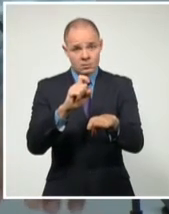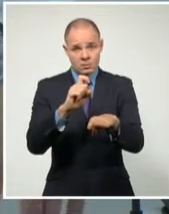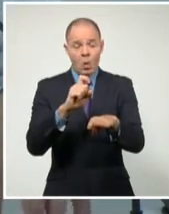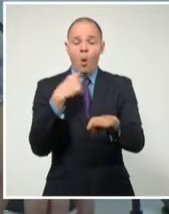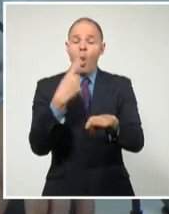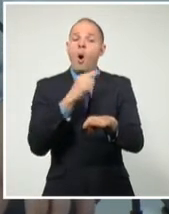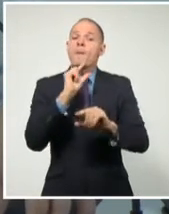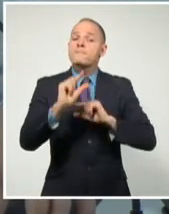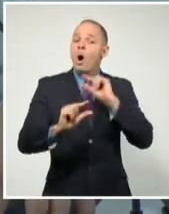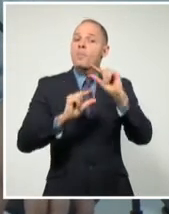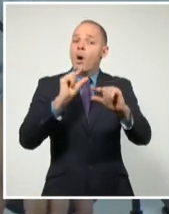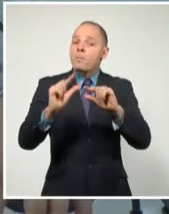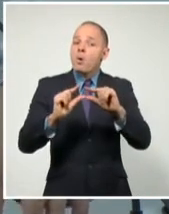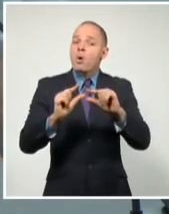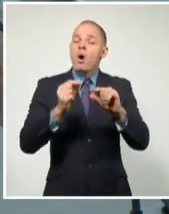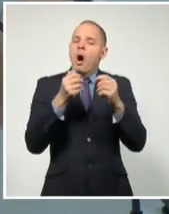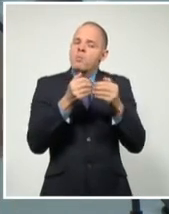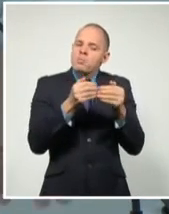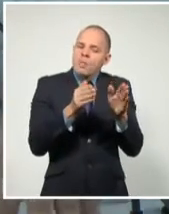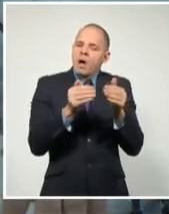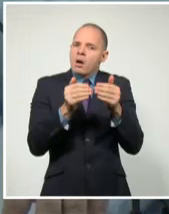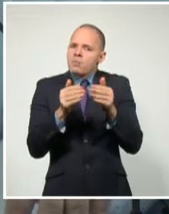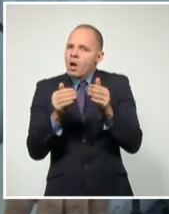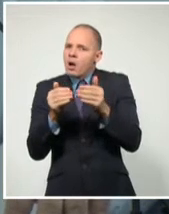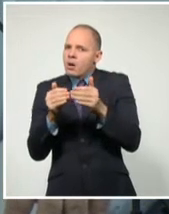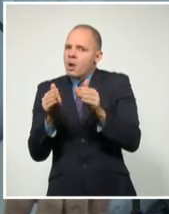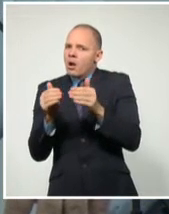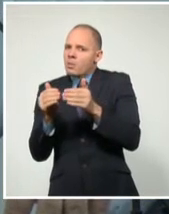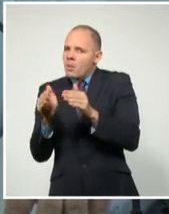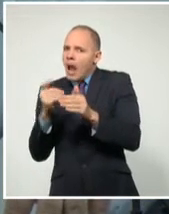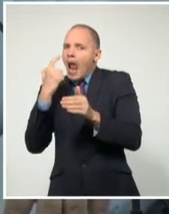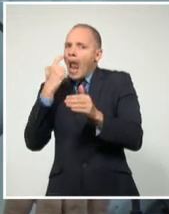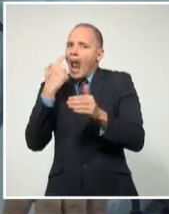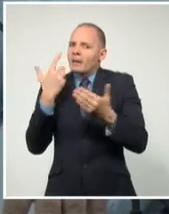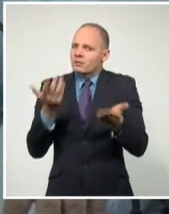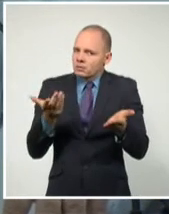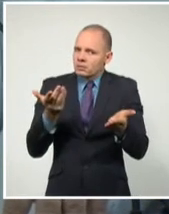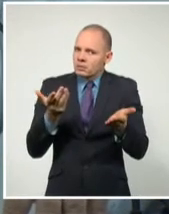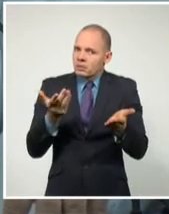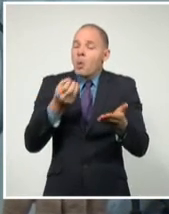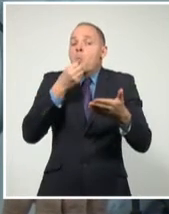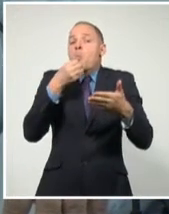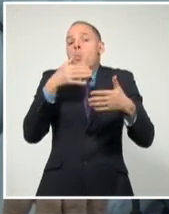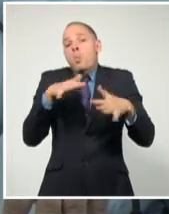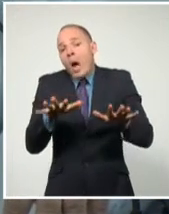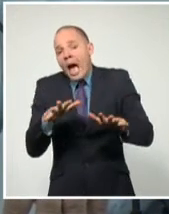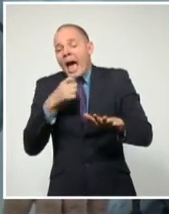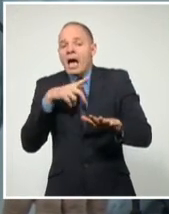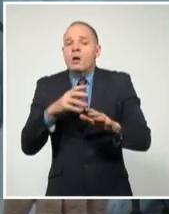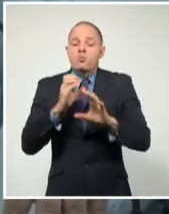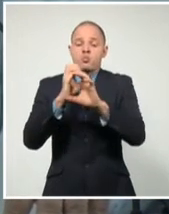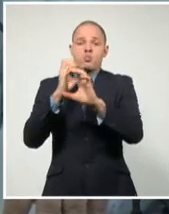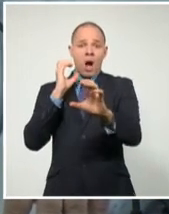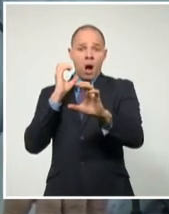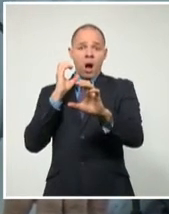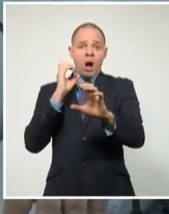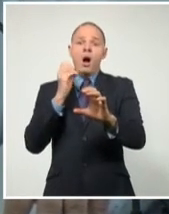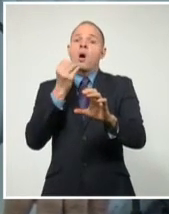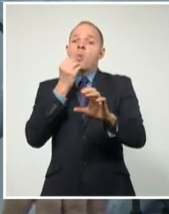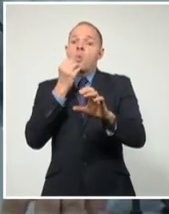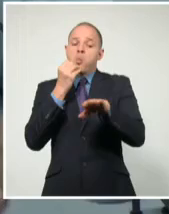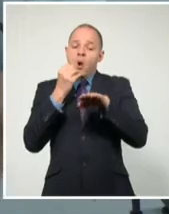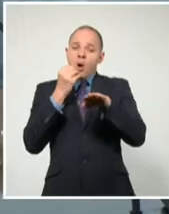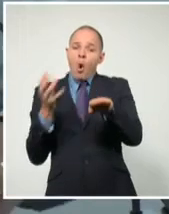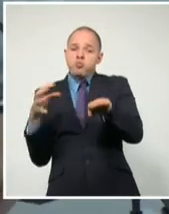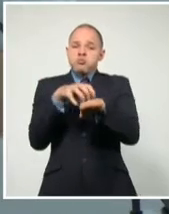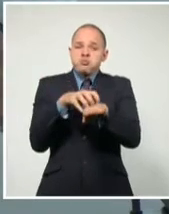no sea la totalidad, sea parcialmente, se abrirá con un distanciamiento físico dentro de